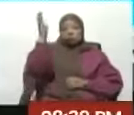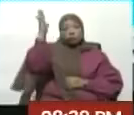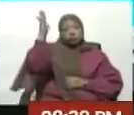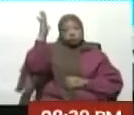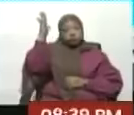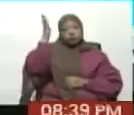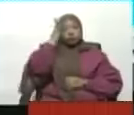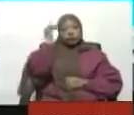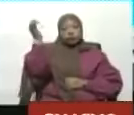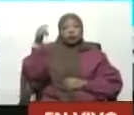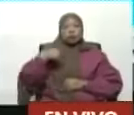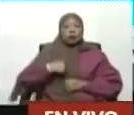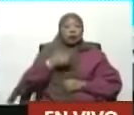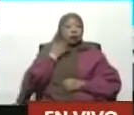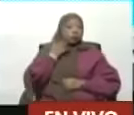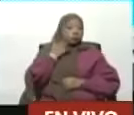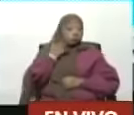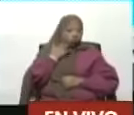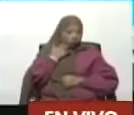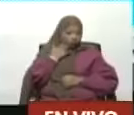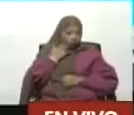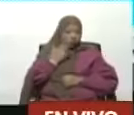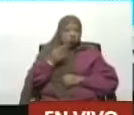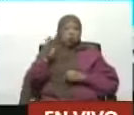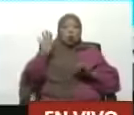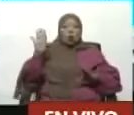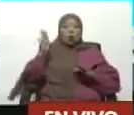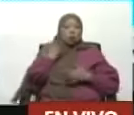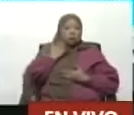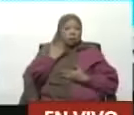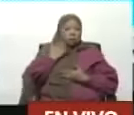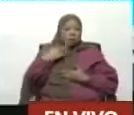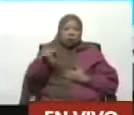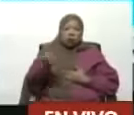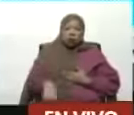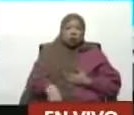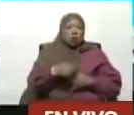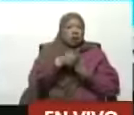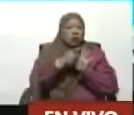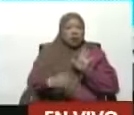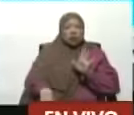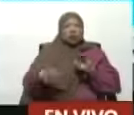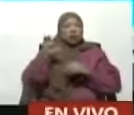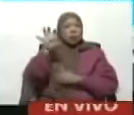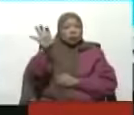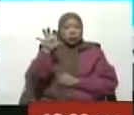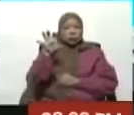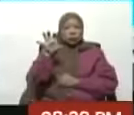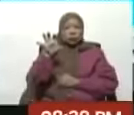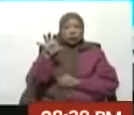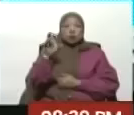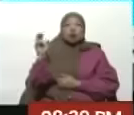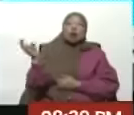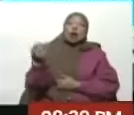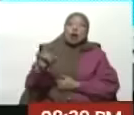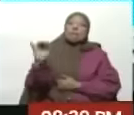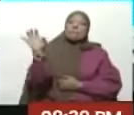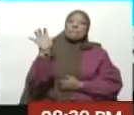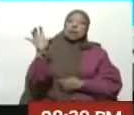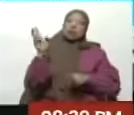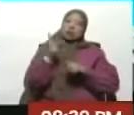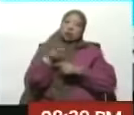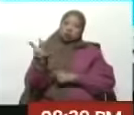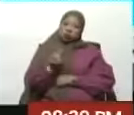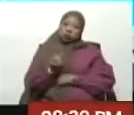Mira, por mi madre, se los aseguro. Nadie nos va a robar el derecho a la paz. Y habrá paz en Venezuela.